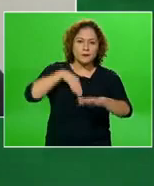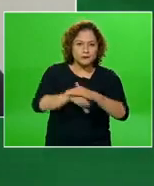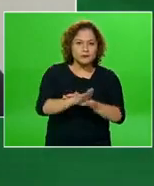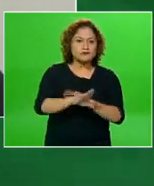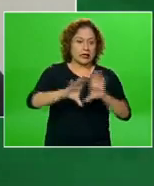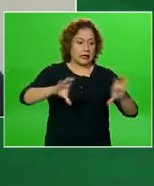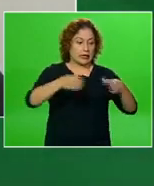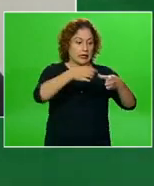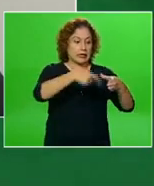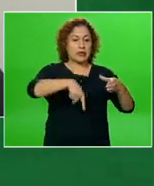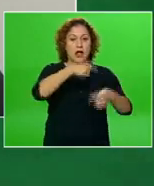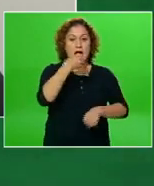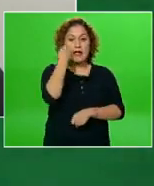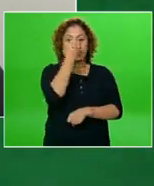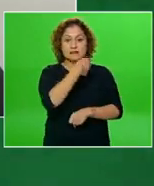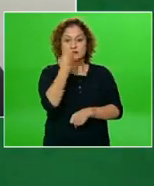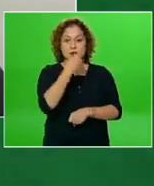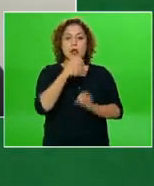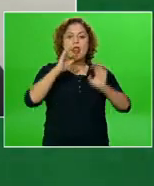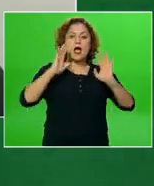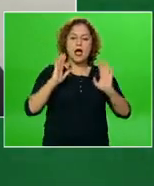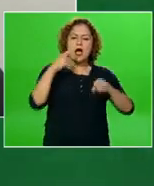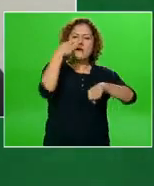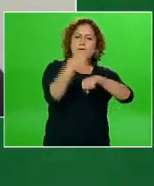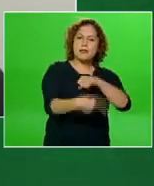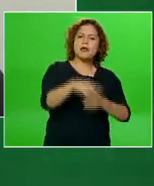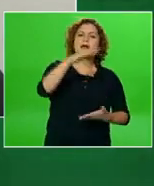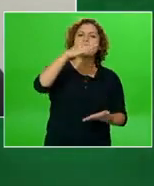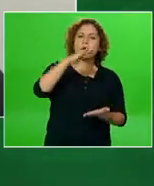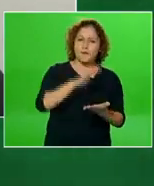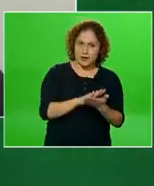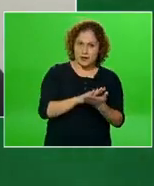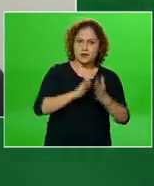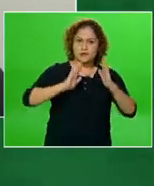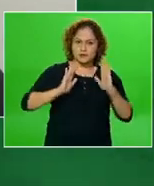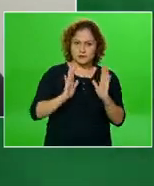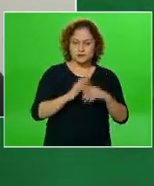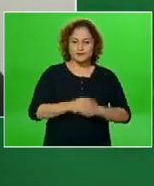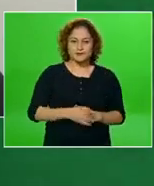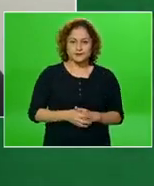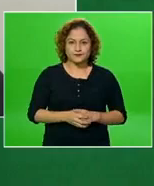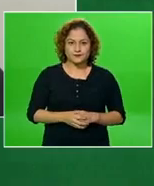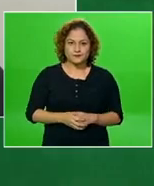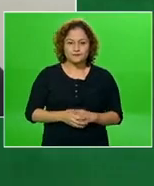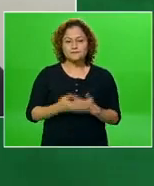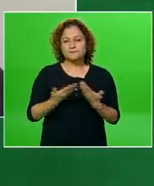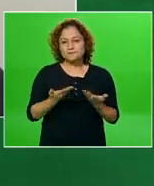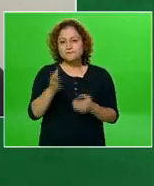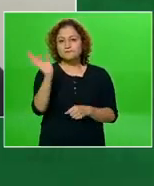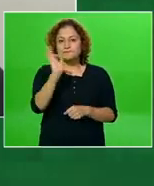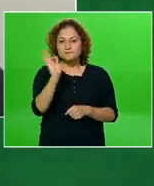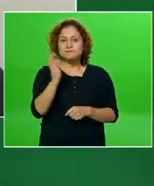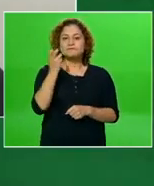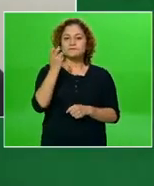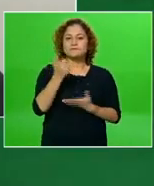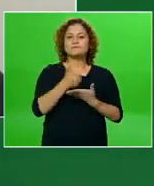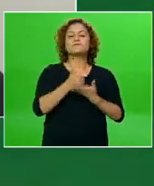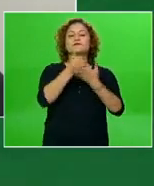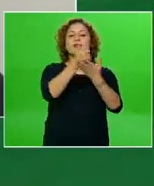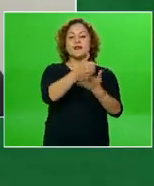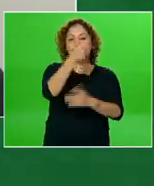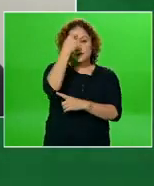entonces la probabilidad de que una persona que tuviera la enfermedad pudiera iniciar una cadena de transmisión